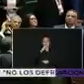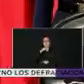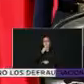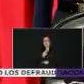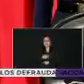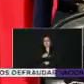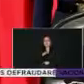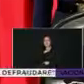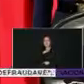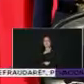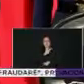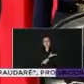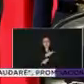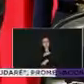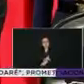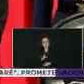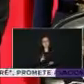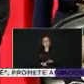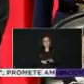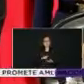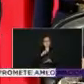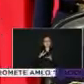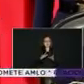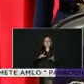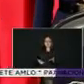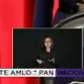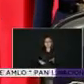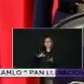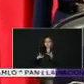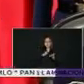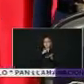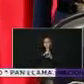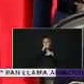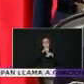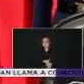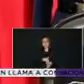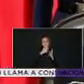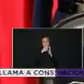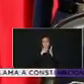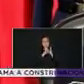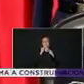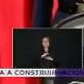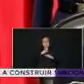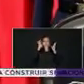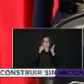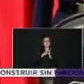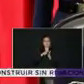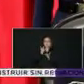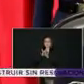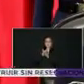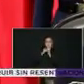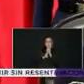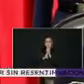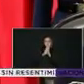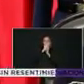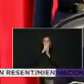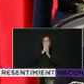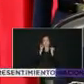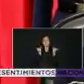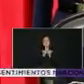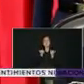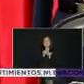honestidad, Estado de Derecho, reglas claras, crecimiento económico y